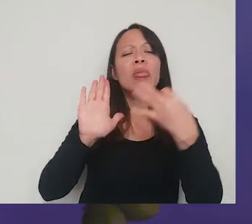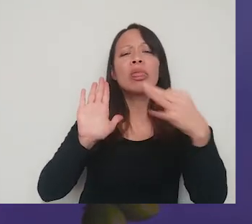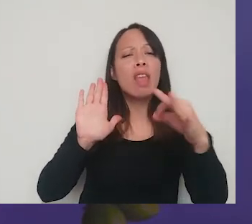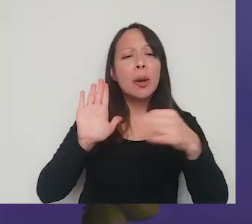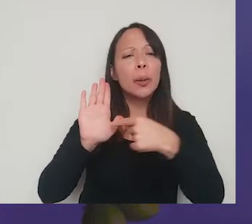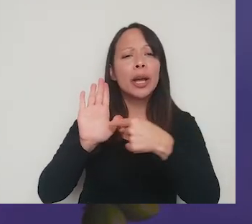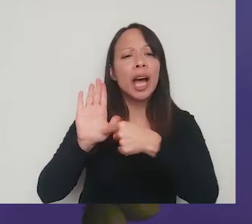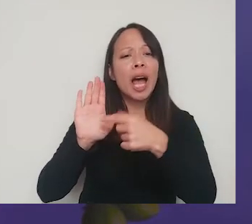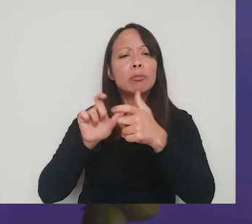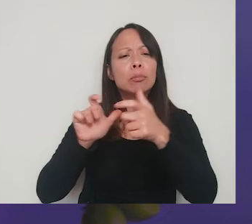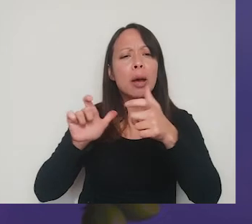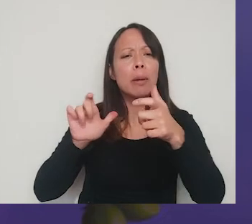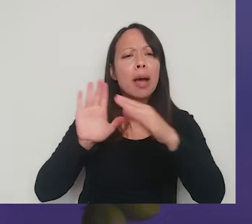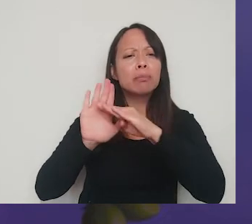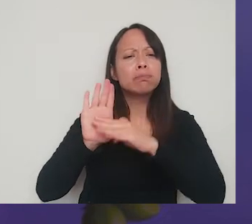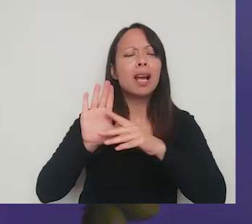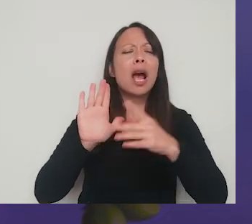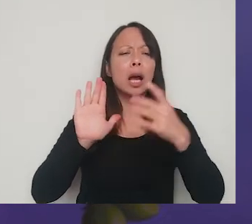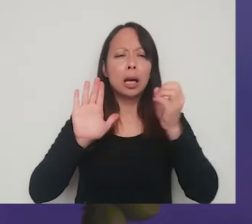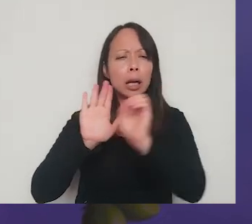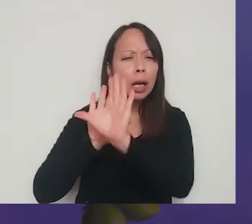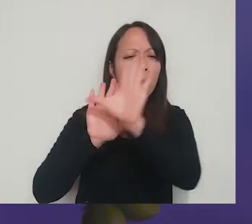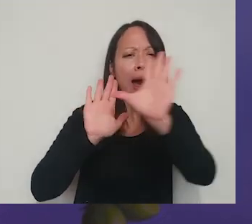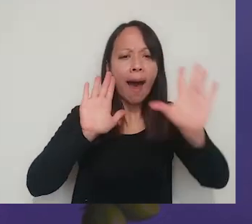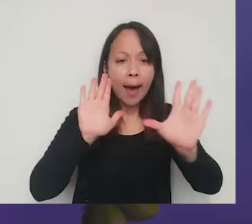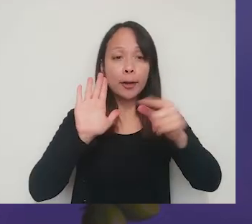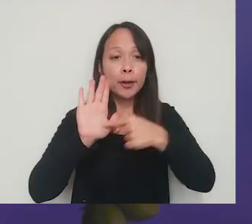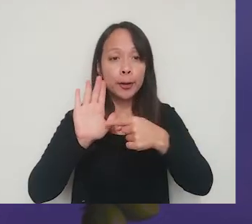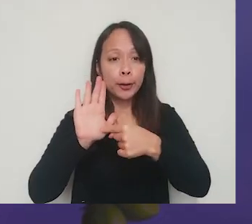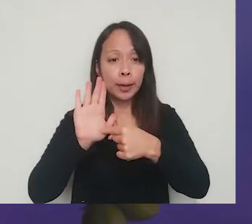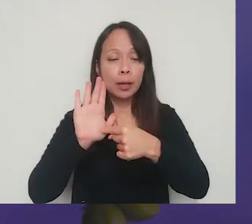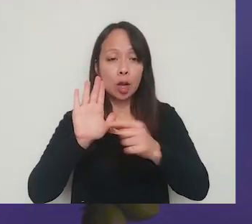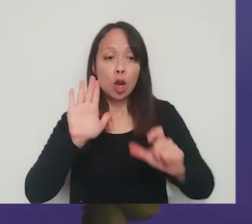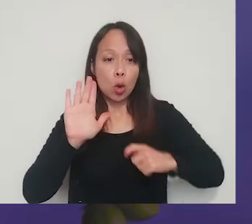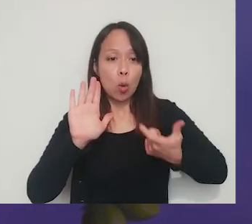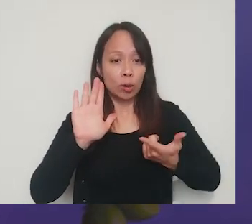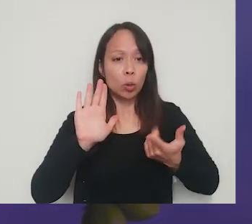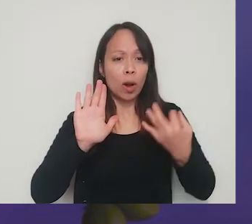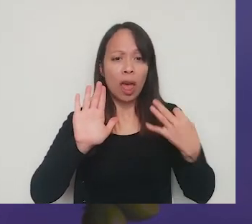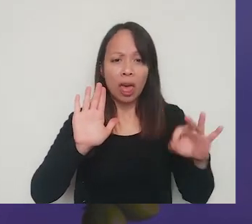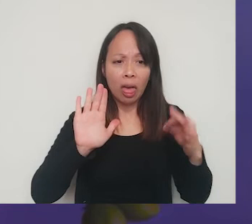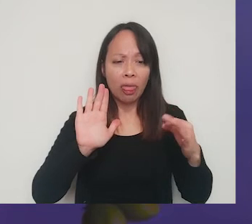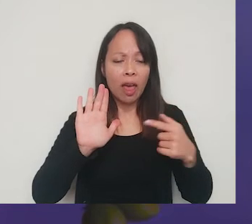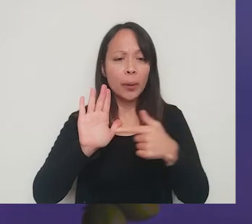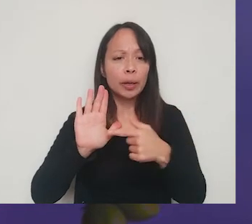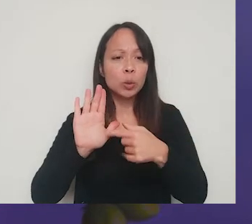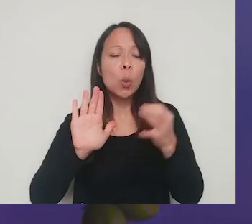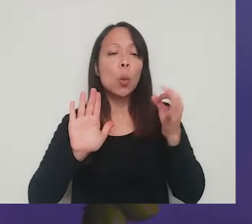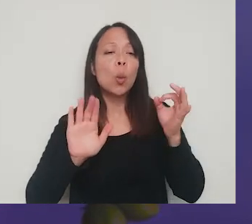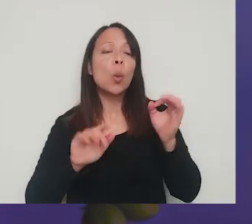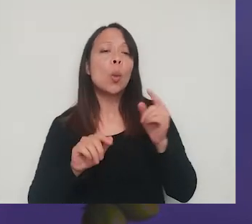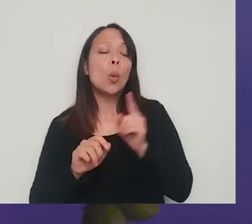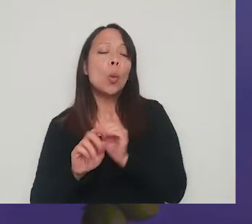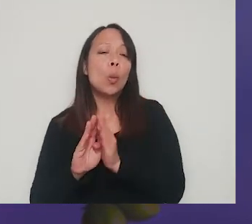salud de manera amplia. Entonces, en ese contexto, otorgó la cobertura. Sin embargo, cerca de un